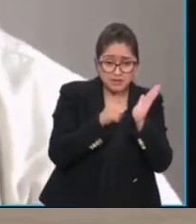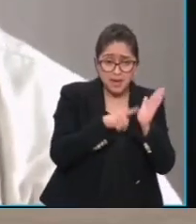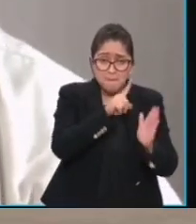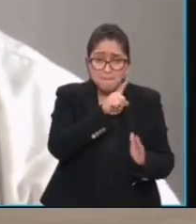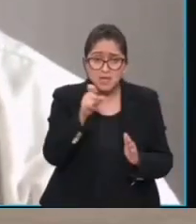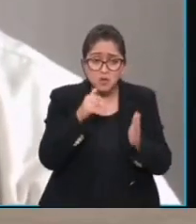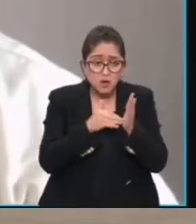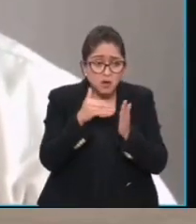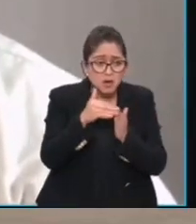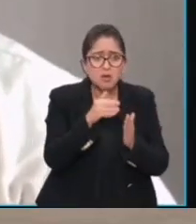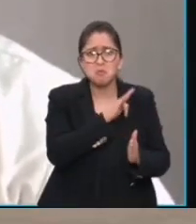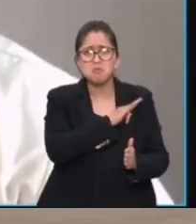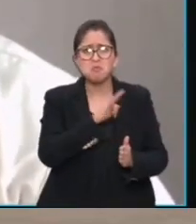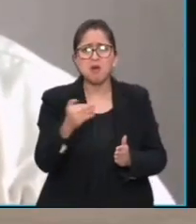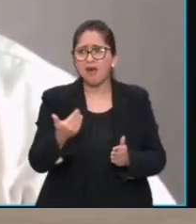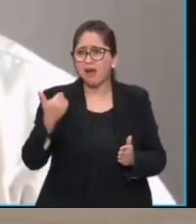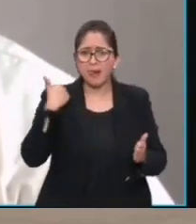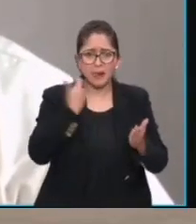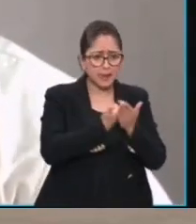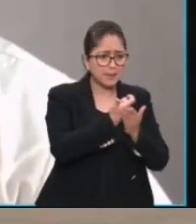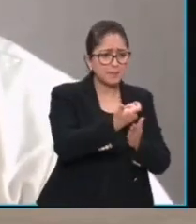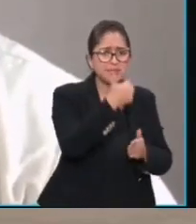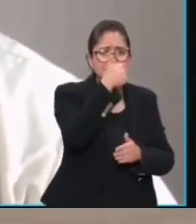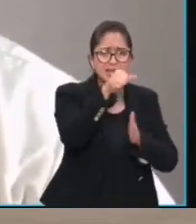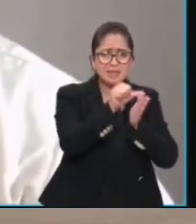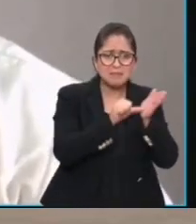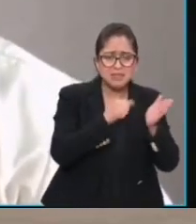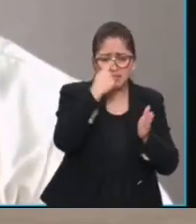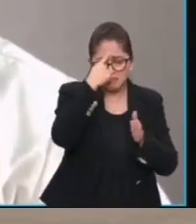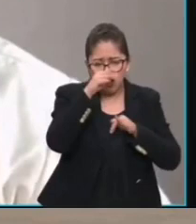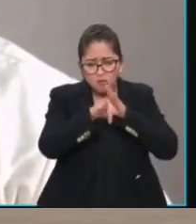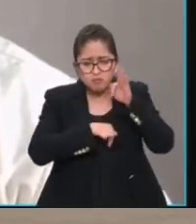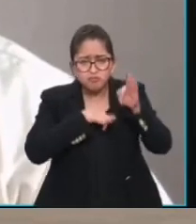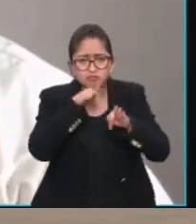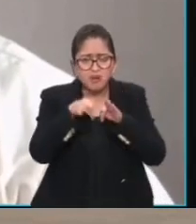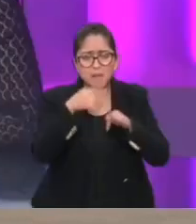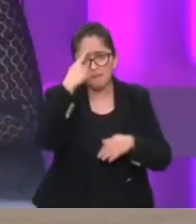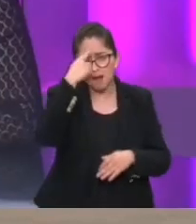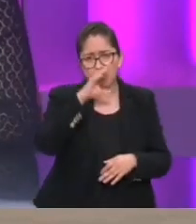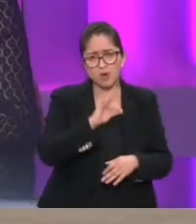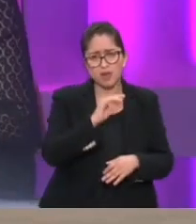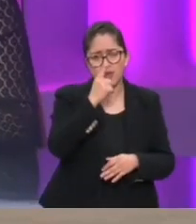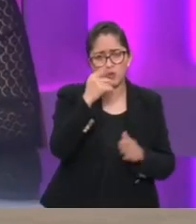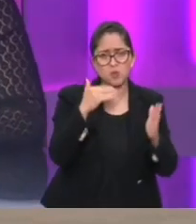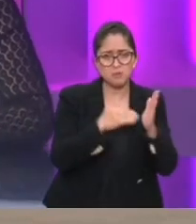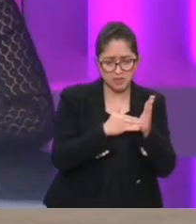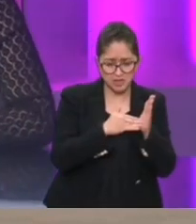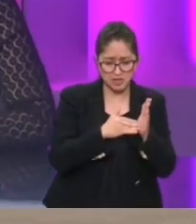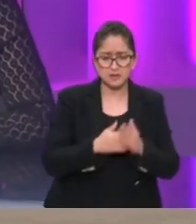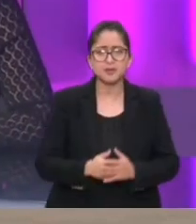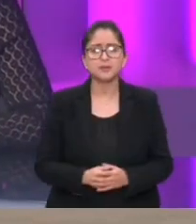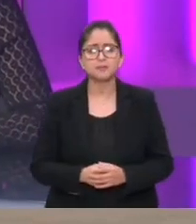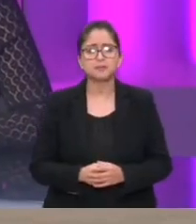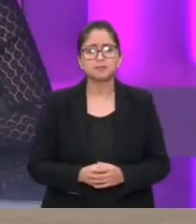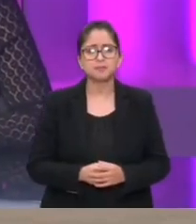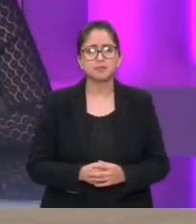pesos se podrían haber pagado 6 meses de tratamiento para 41,000 y los representantes para pedirle con que cáncer nos de mama,